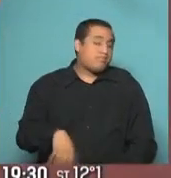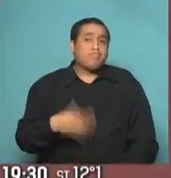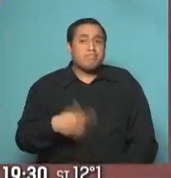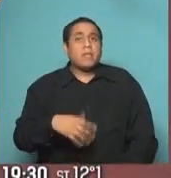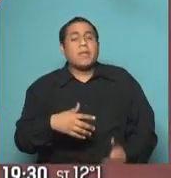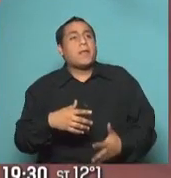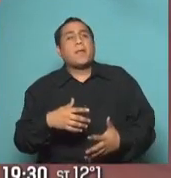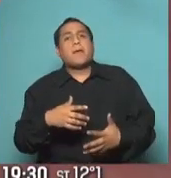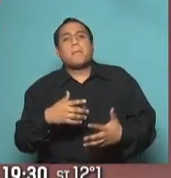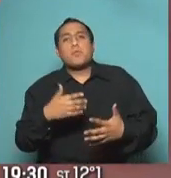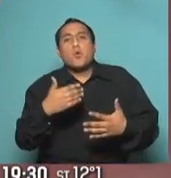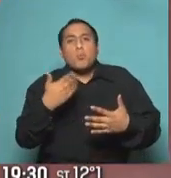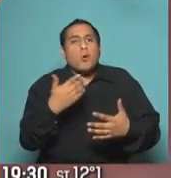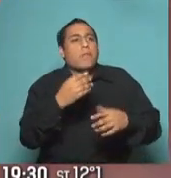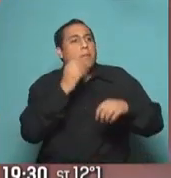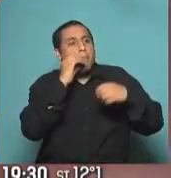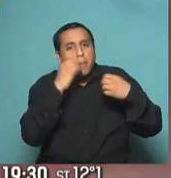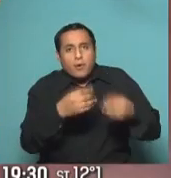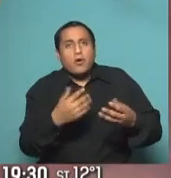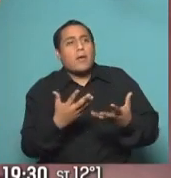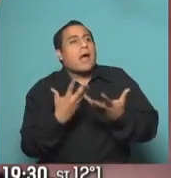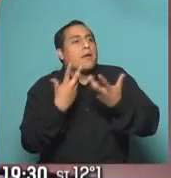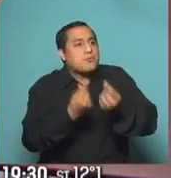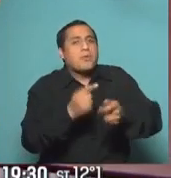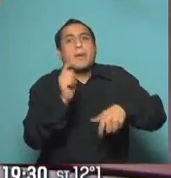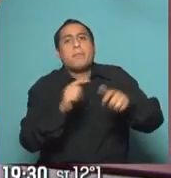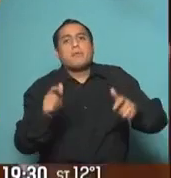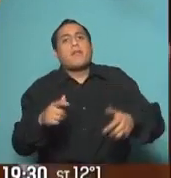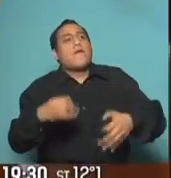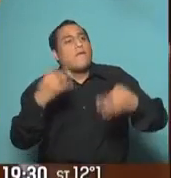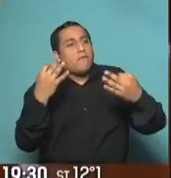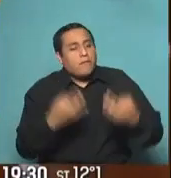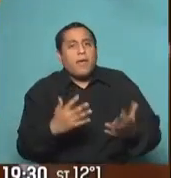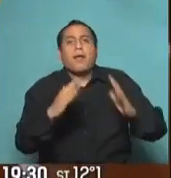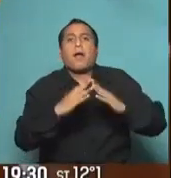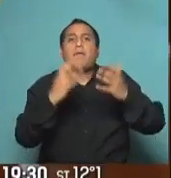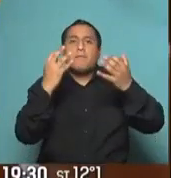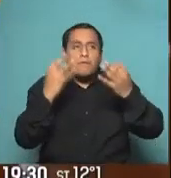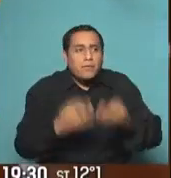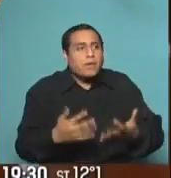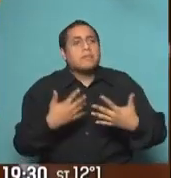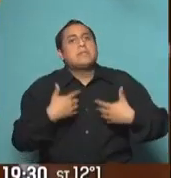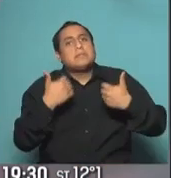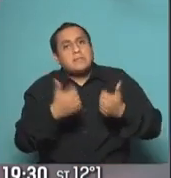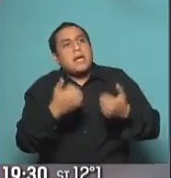las condiciones necesarias para que esas personas habiten en lugares saludable